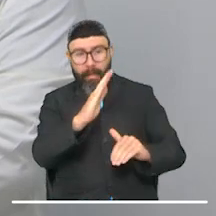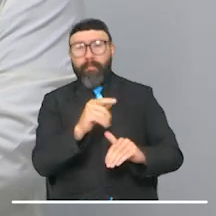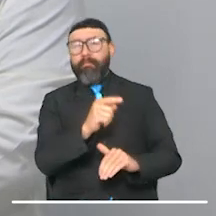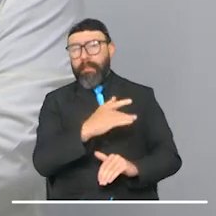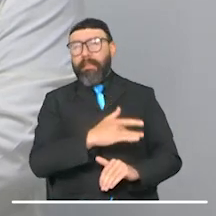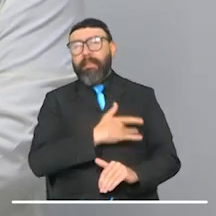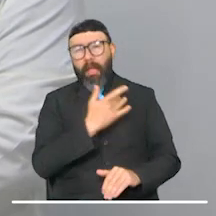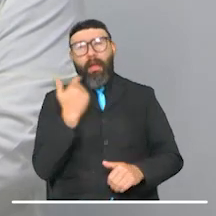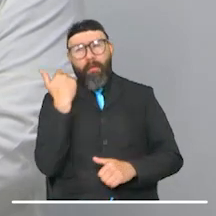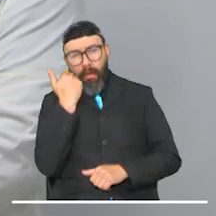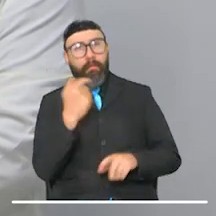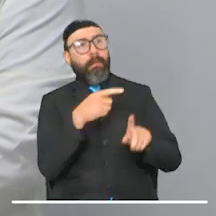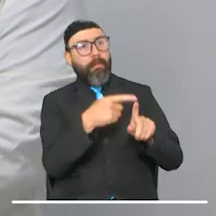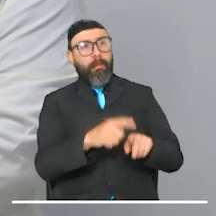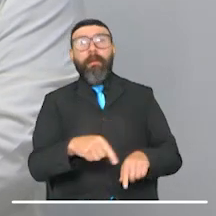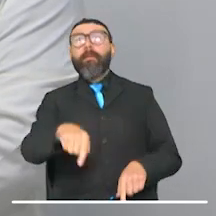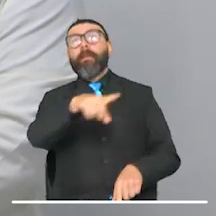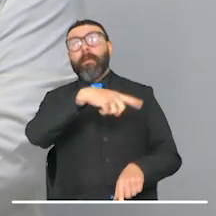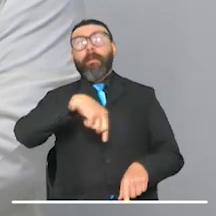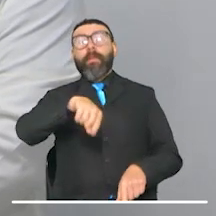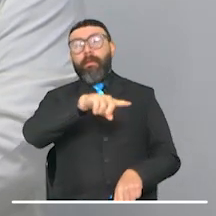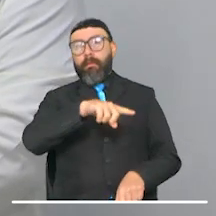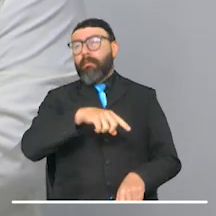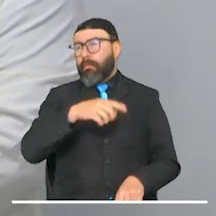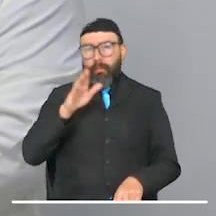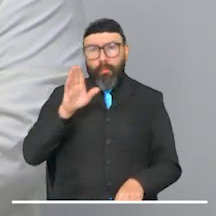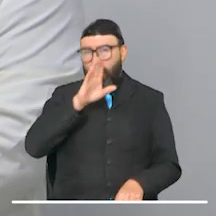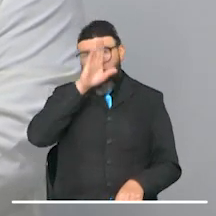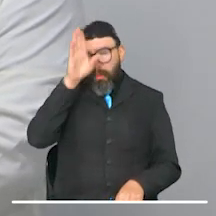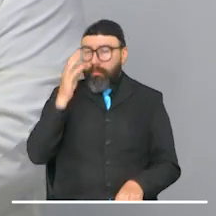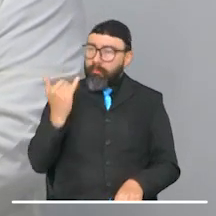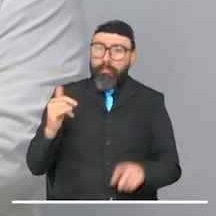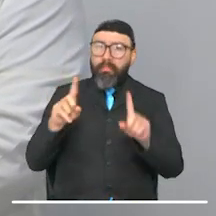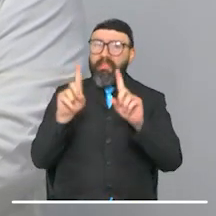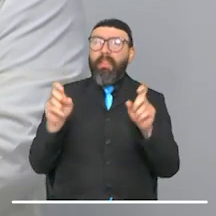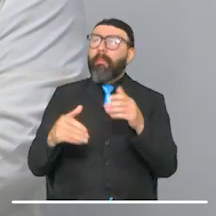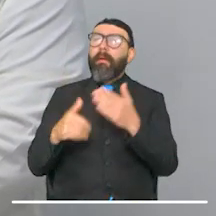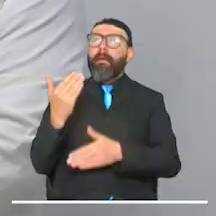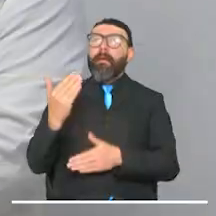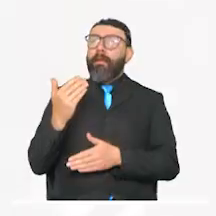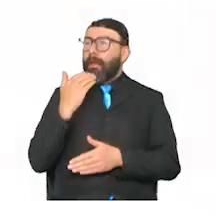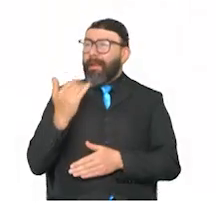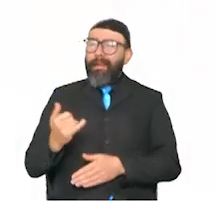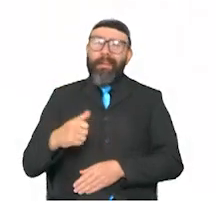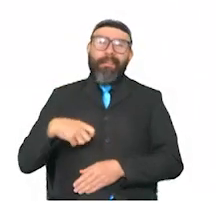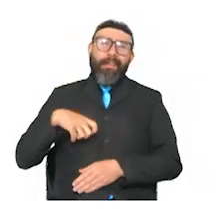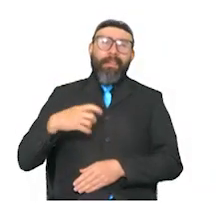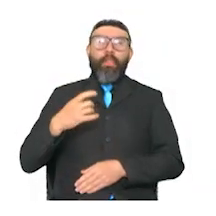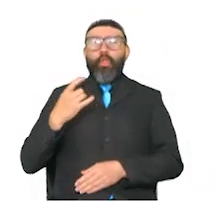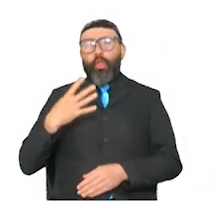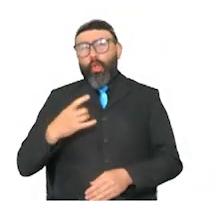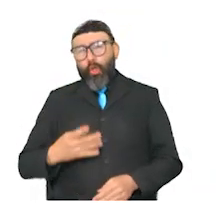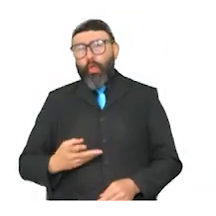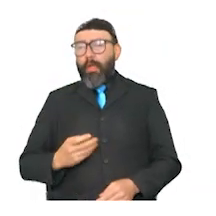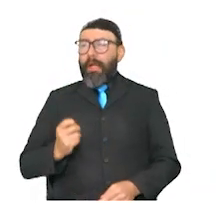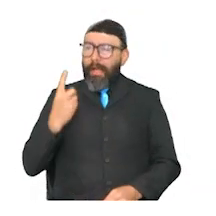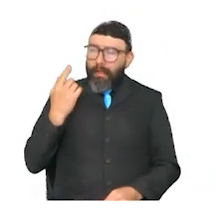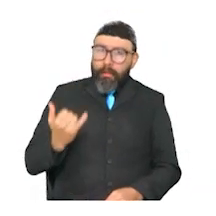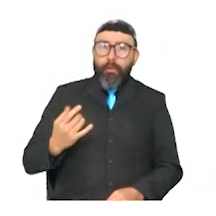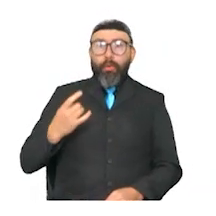es muy común el tema de empezar por ejemplo con dolor un dolor que